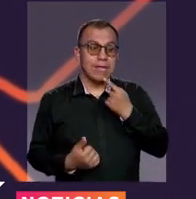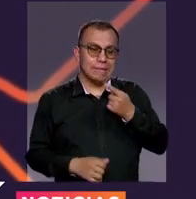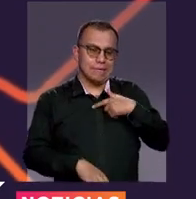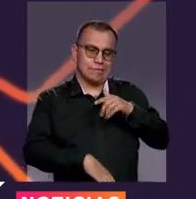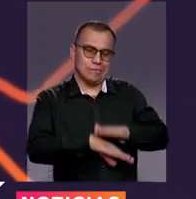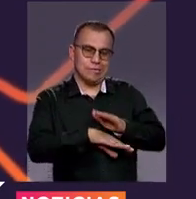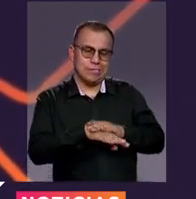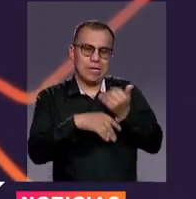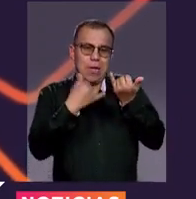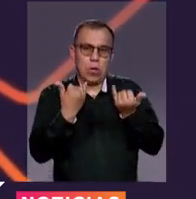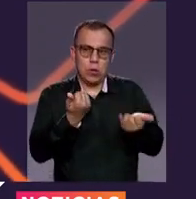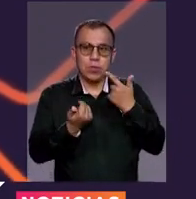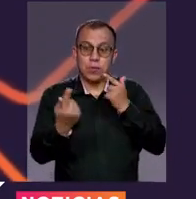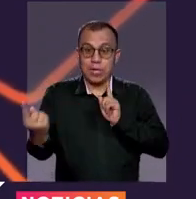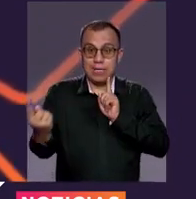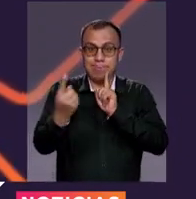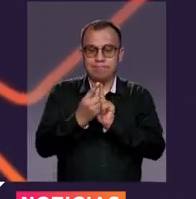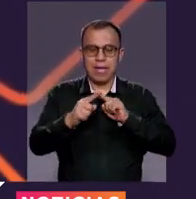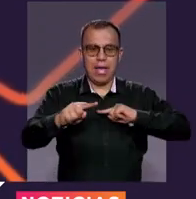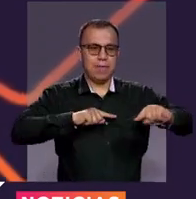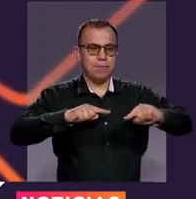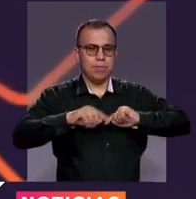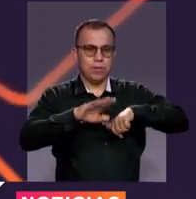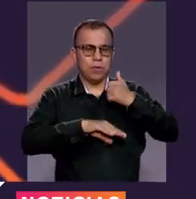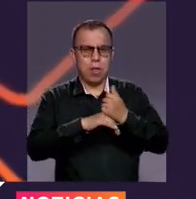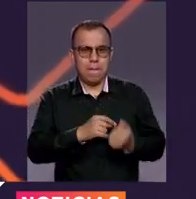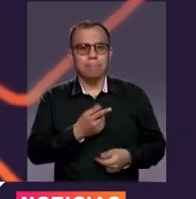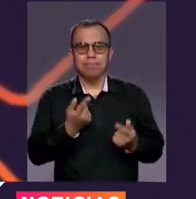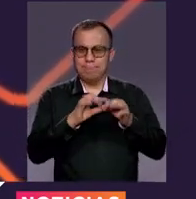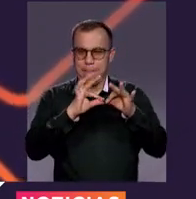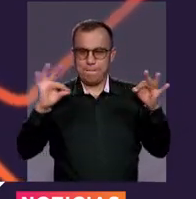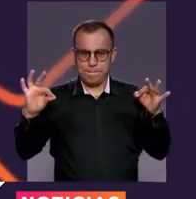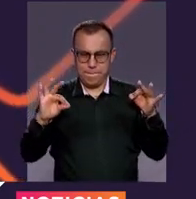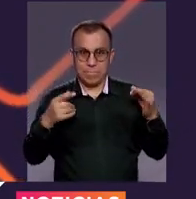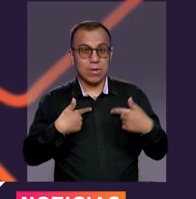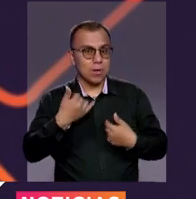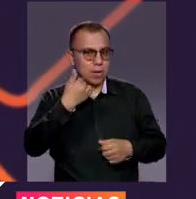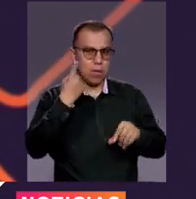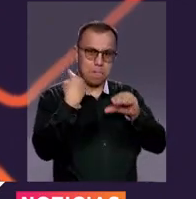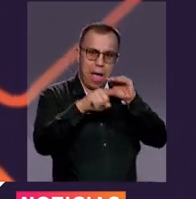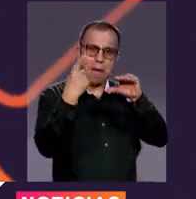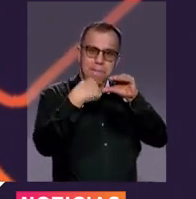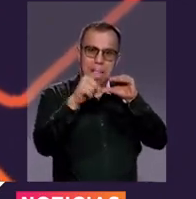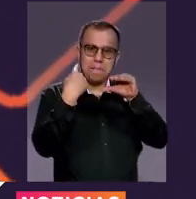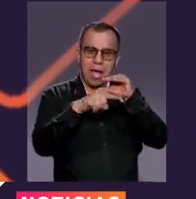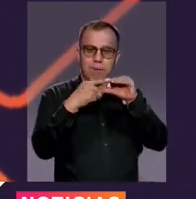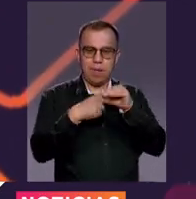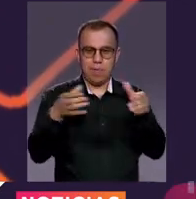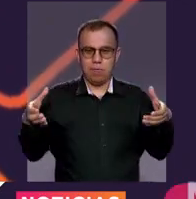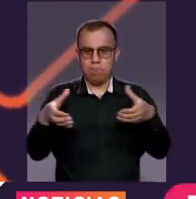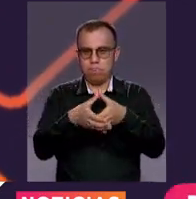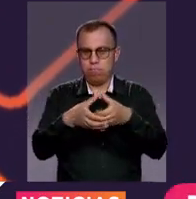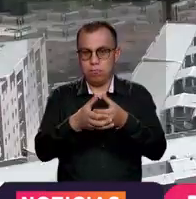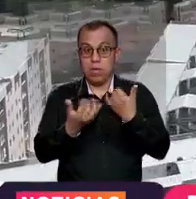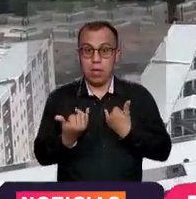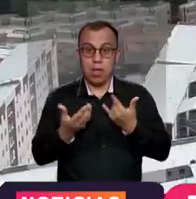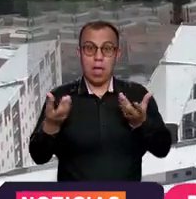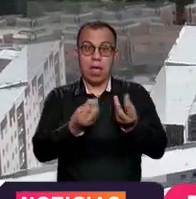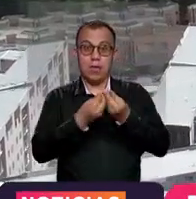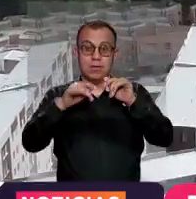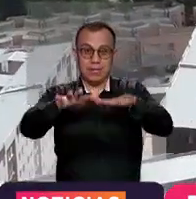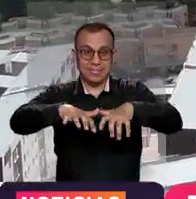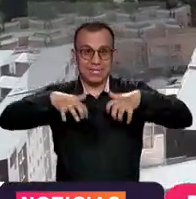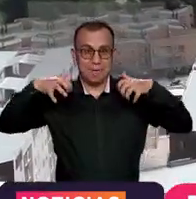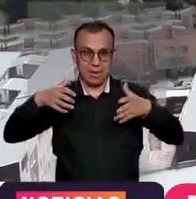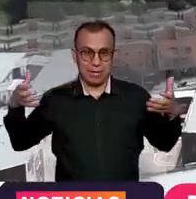diciendo, tengo que se acerque y hable con la administración. Ya no contesta los correos, hermano. La organización señala que las asambleas de